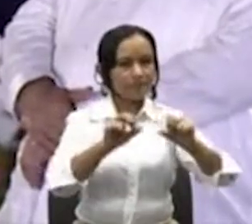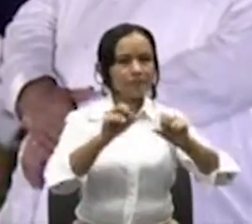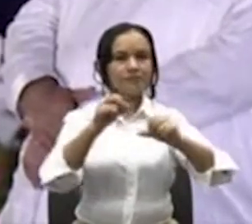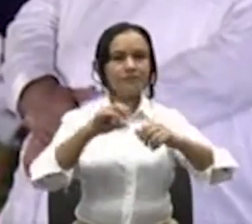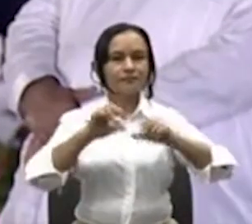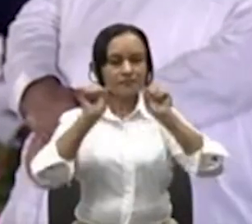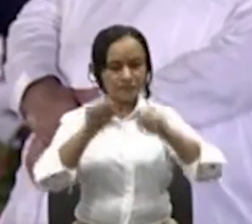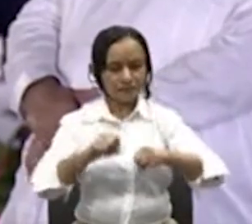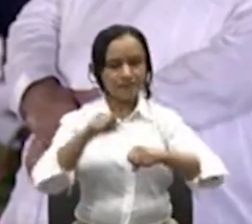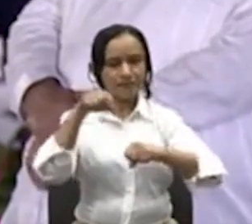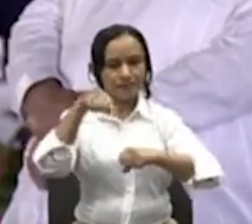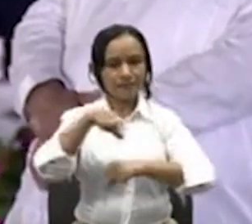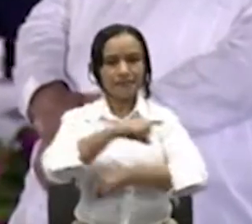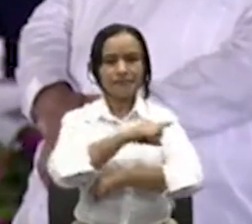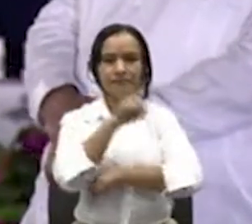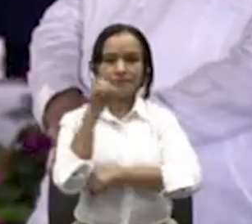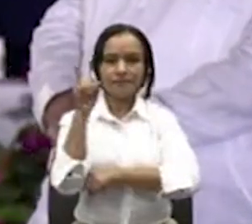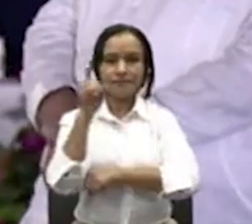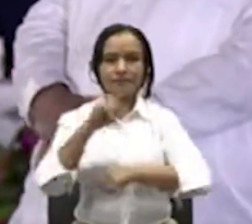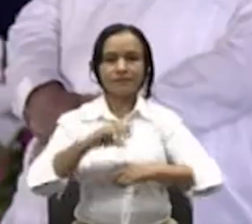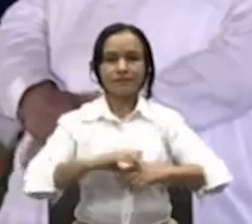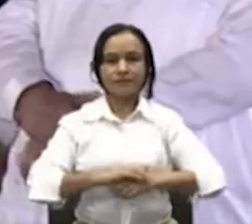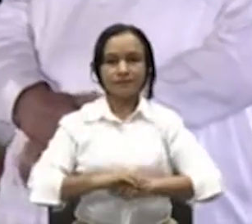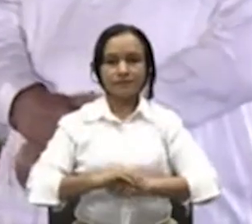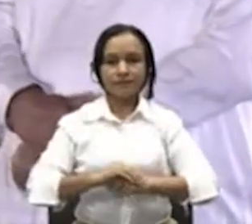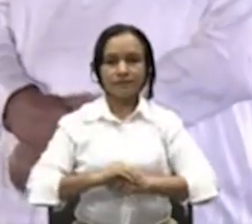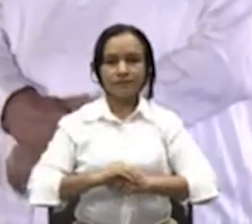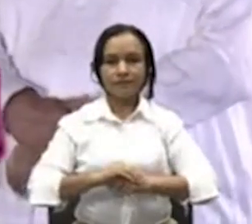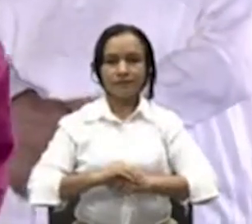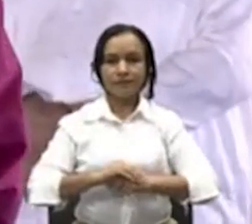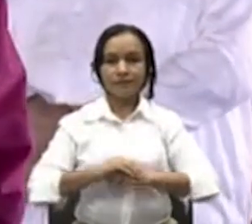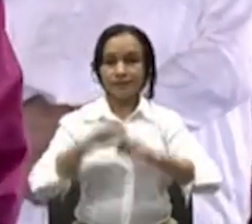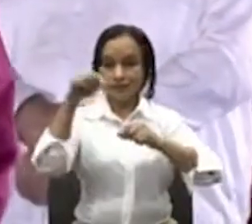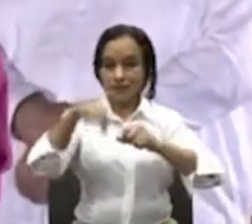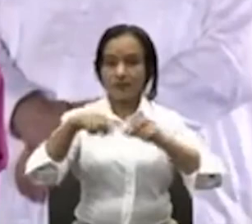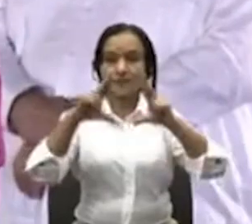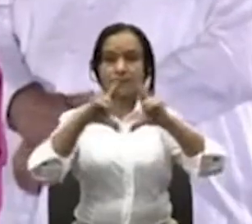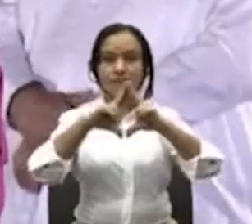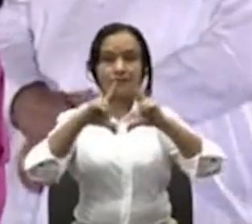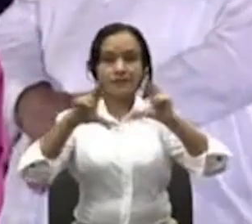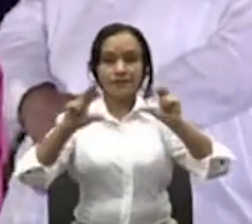parte, dijo que era su gobernante quien no aceptaba y no la nación como tal.